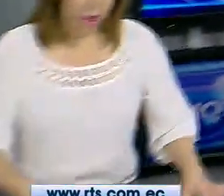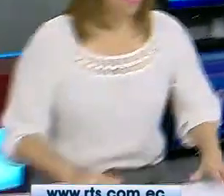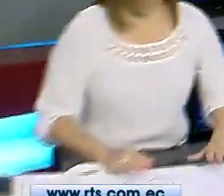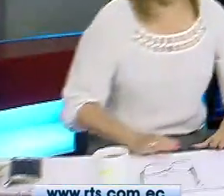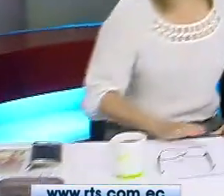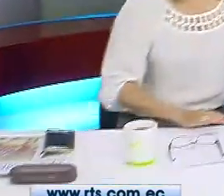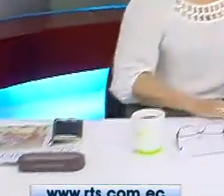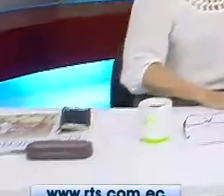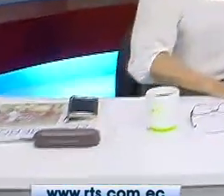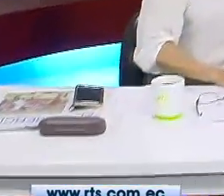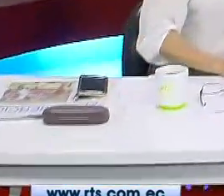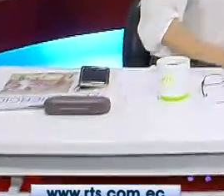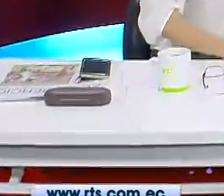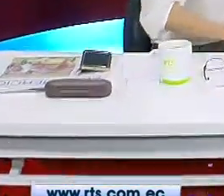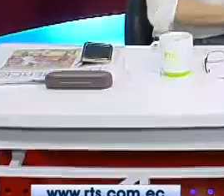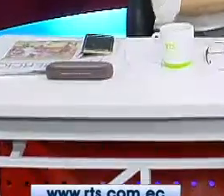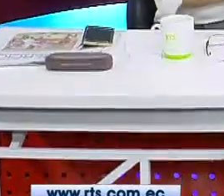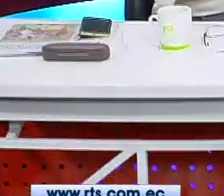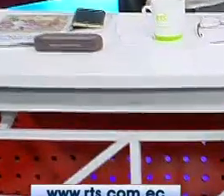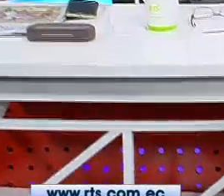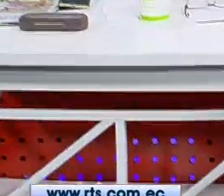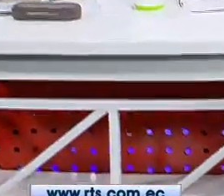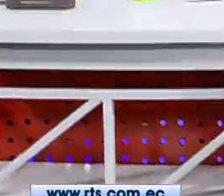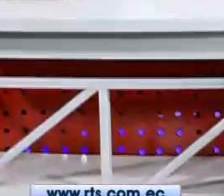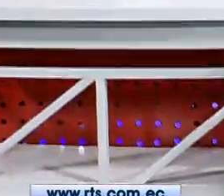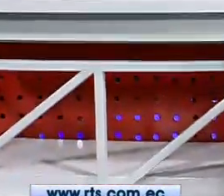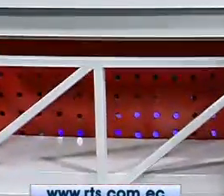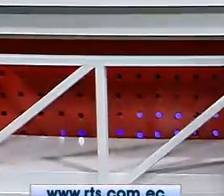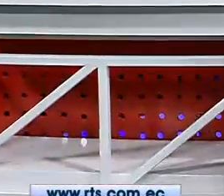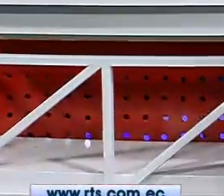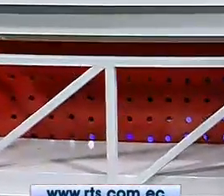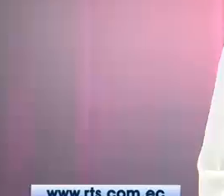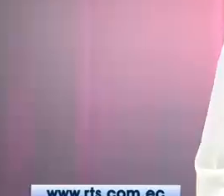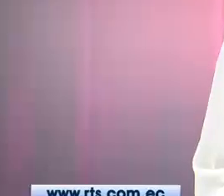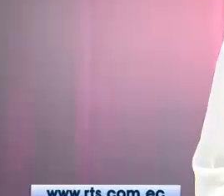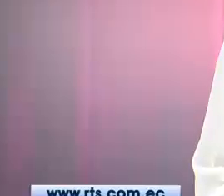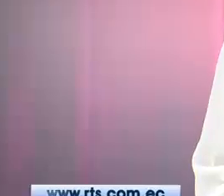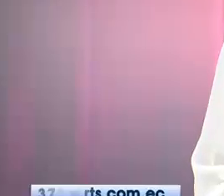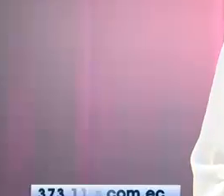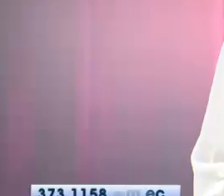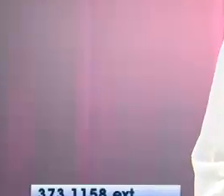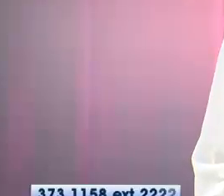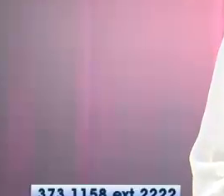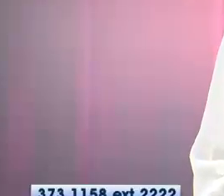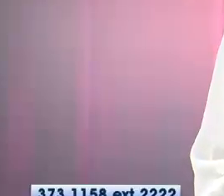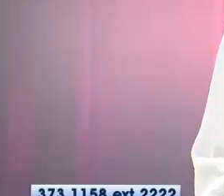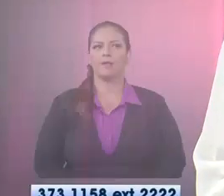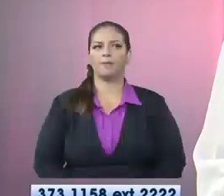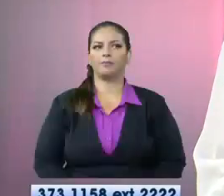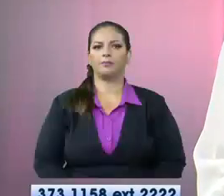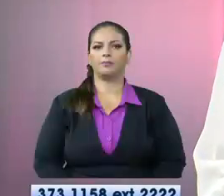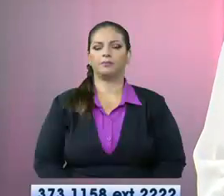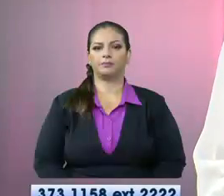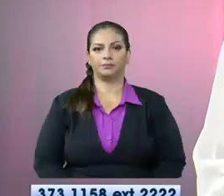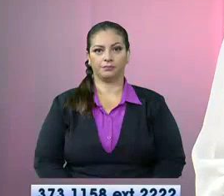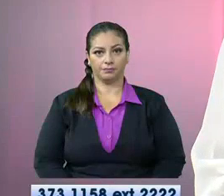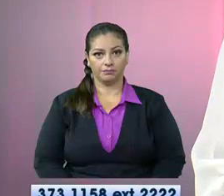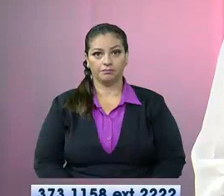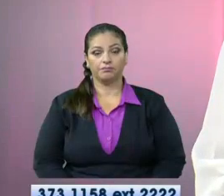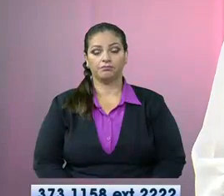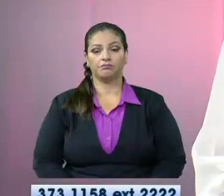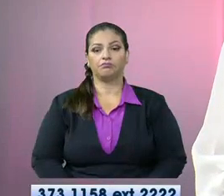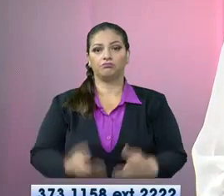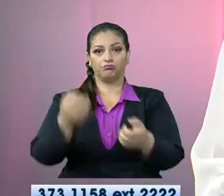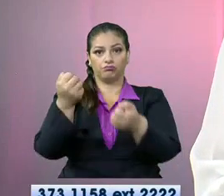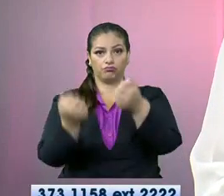Bueno, vamos con otra información. Varias personas que se transportaban en un vehículo denunciaron el robo de